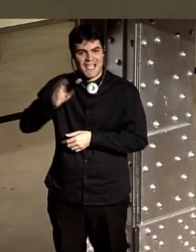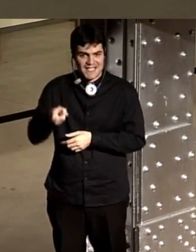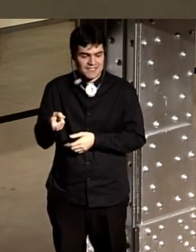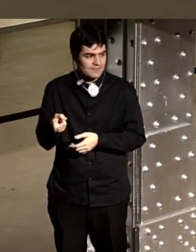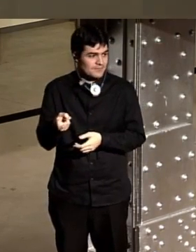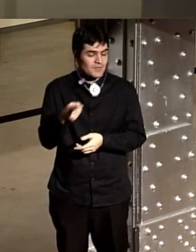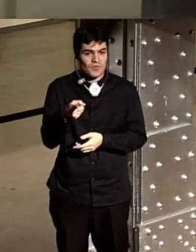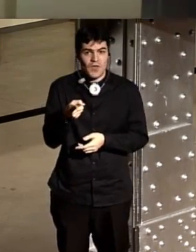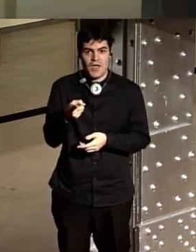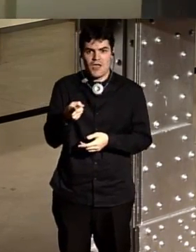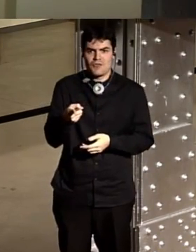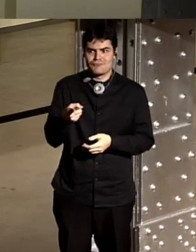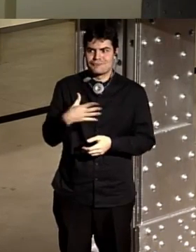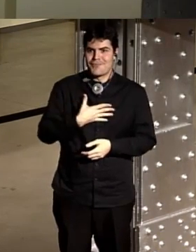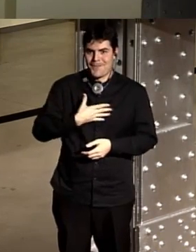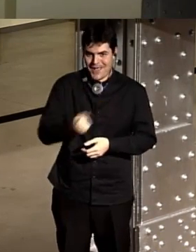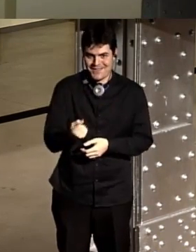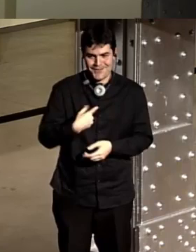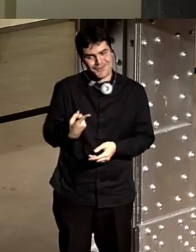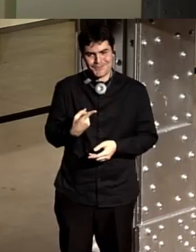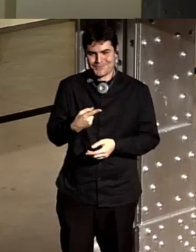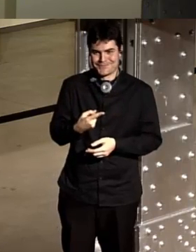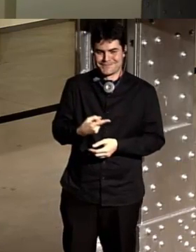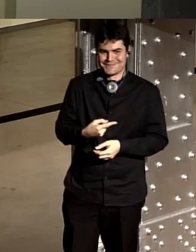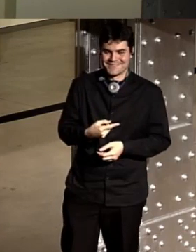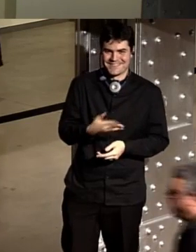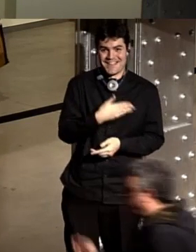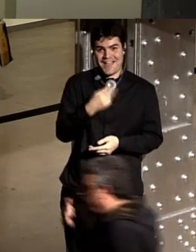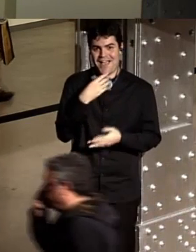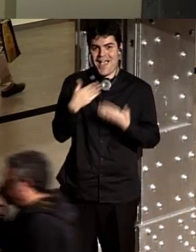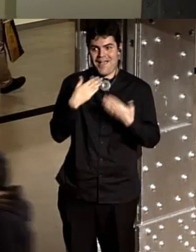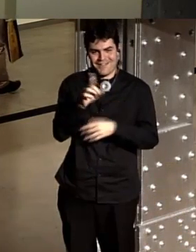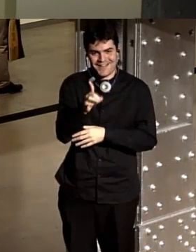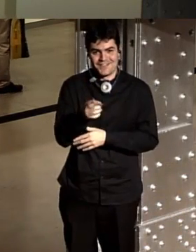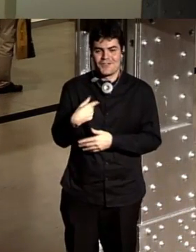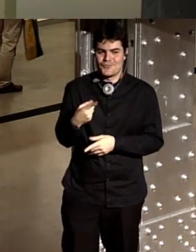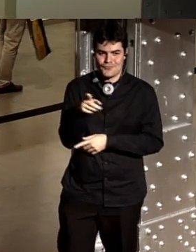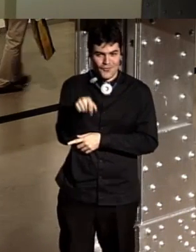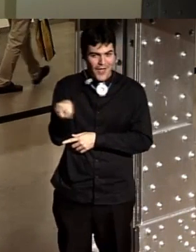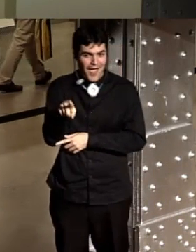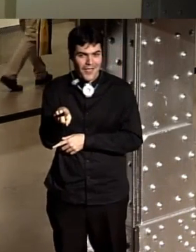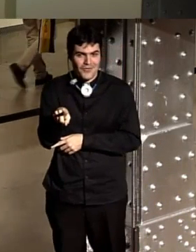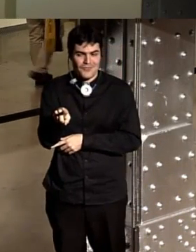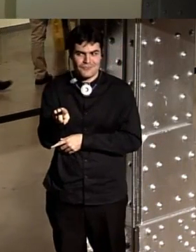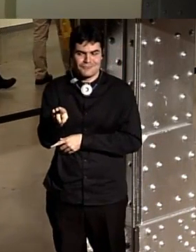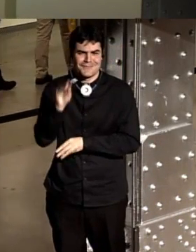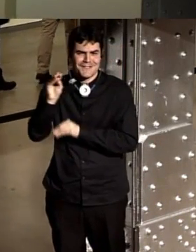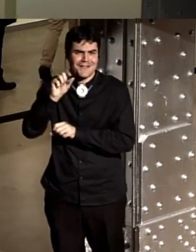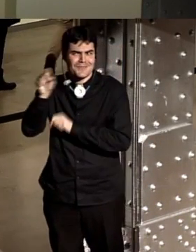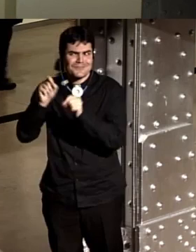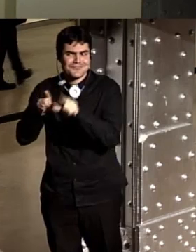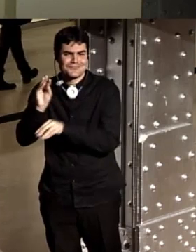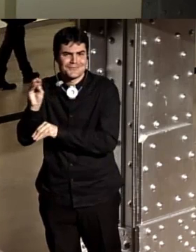Ahí eres muy valiente. Yo no me atrevería. Yo ahora quiero preguntarte una cosa sobre eso. ¿Tú les consultaste No, antes? ¿Qué reacciones ha